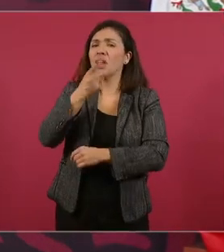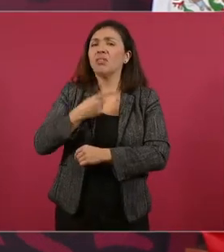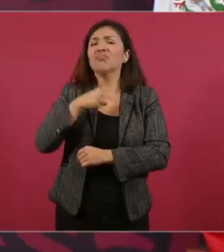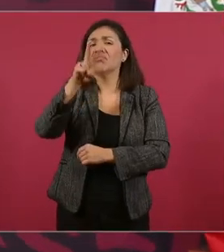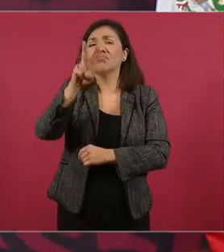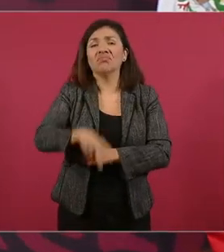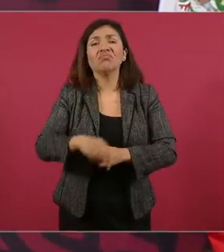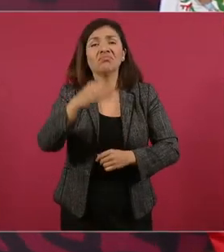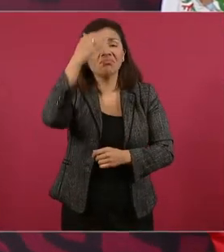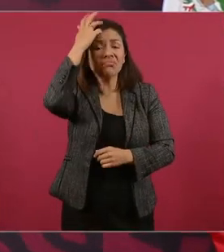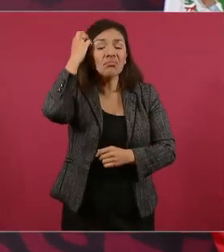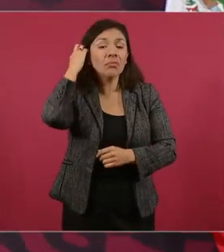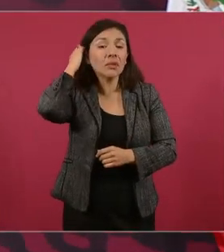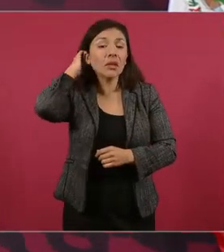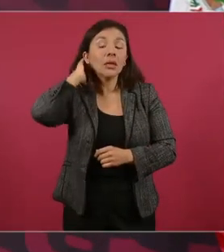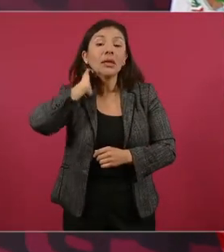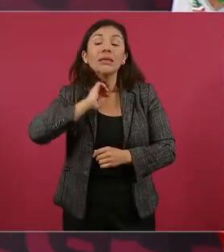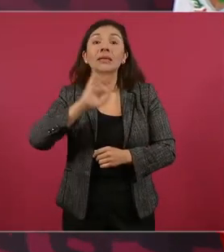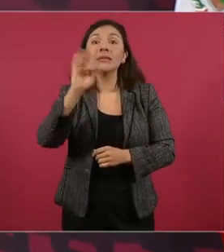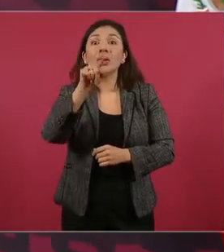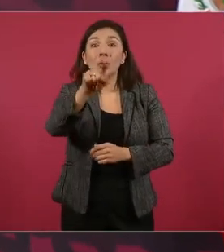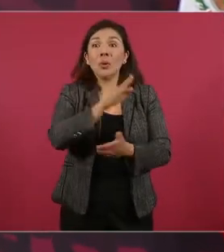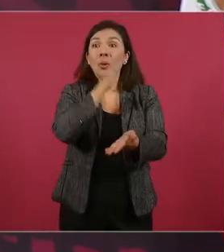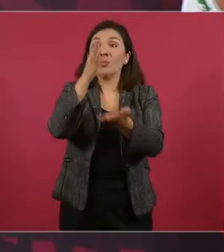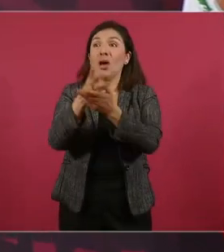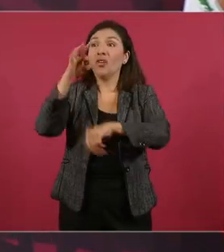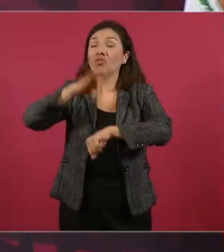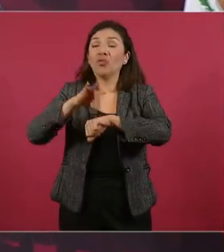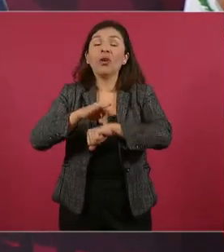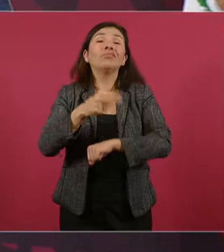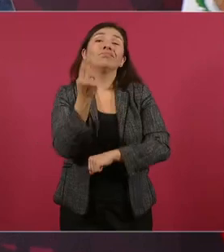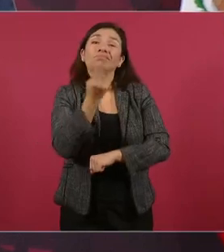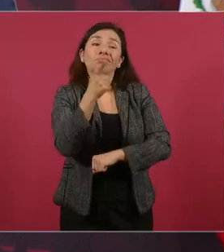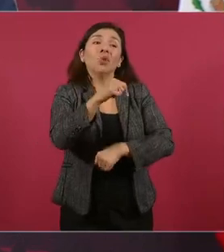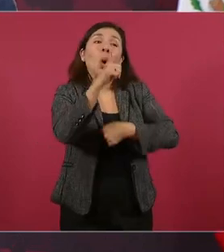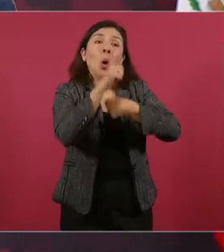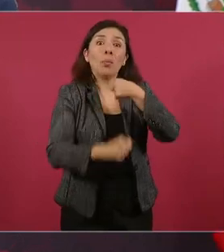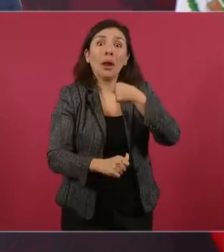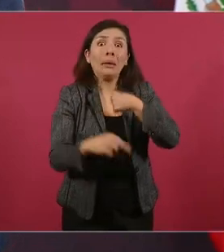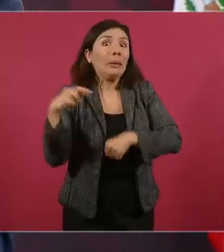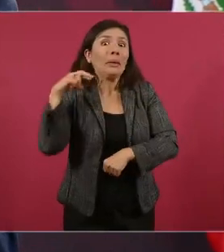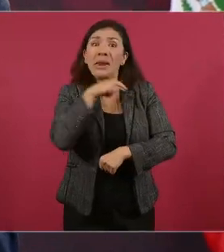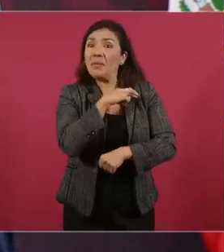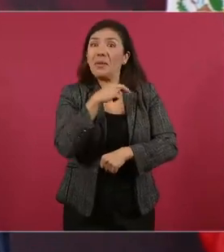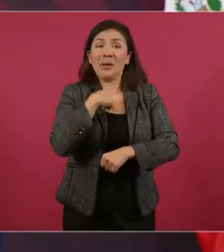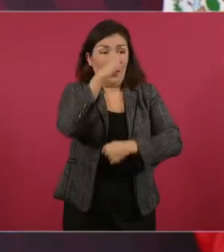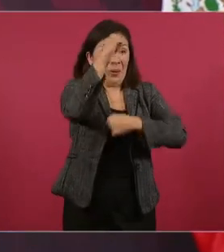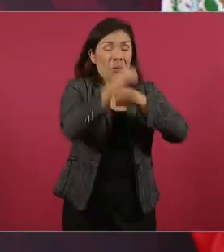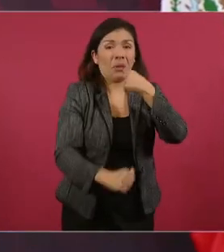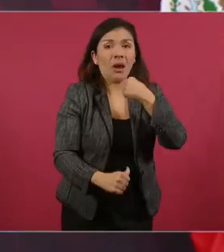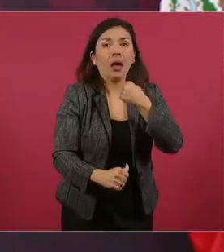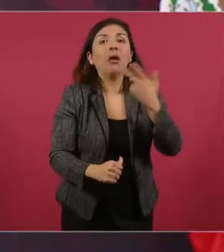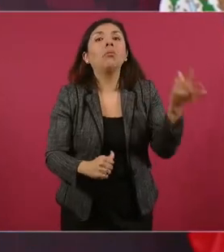Y si a la primera vamos a la operación, pues corremos el riesgo